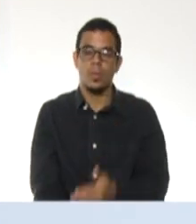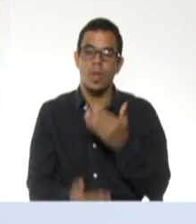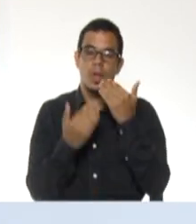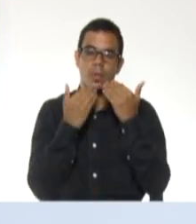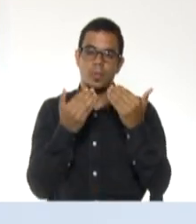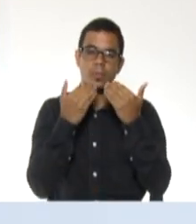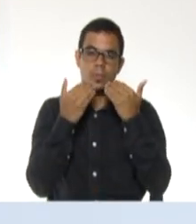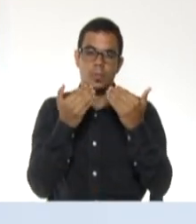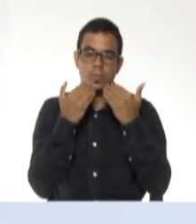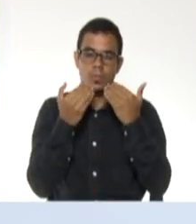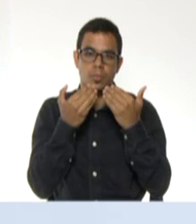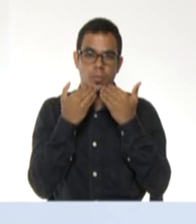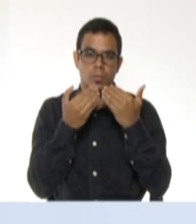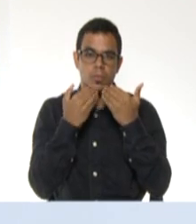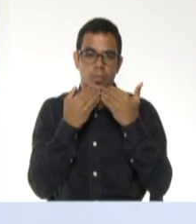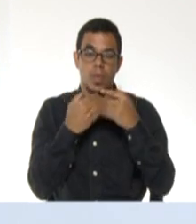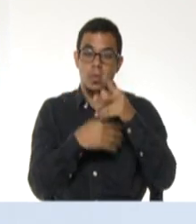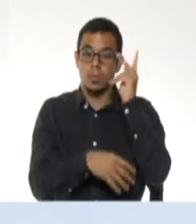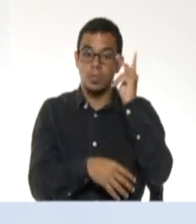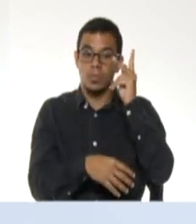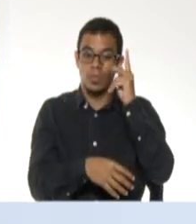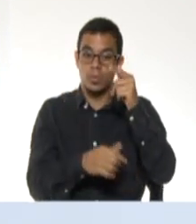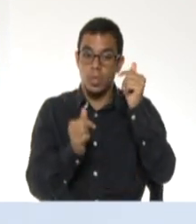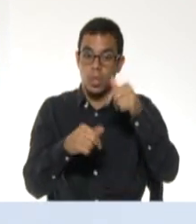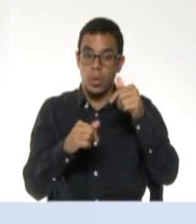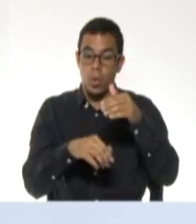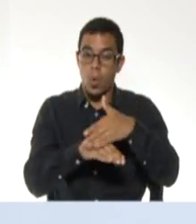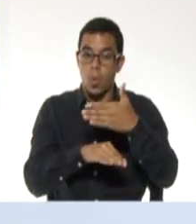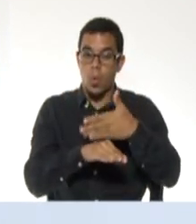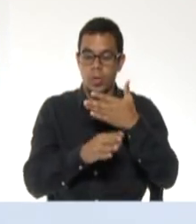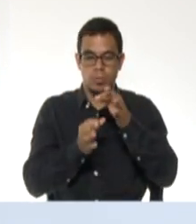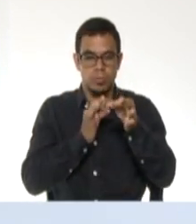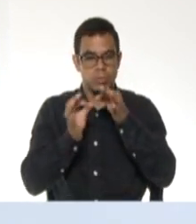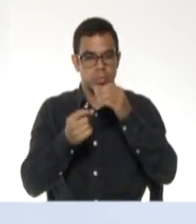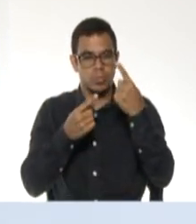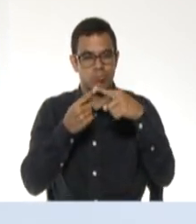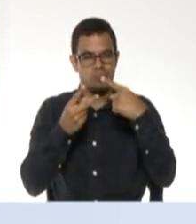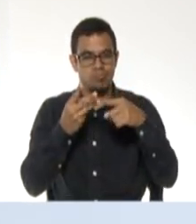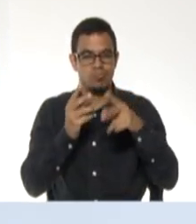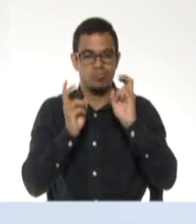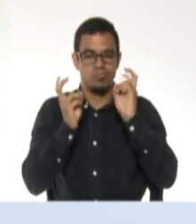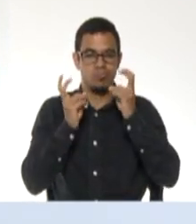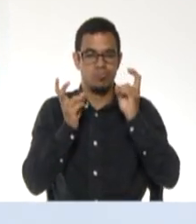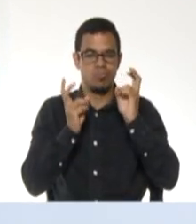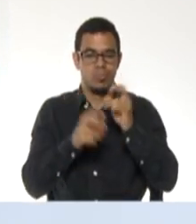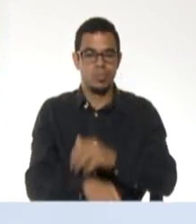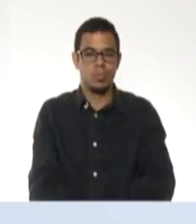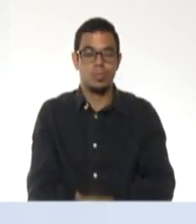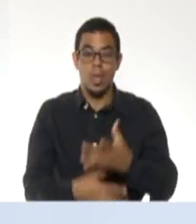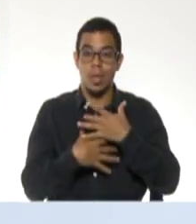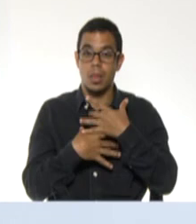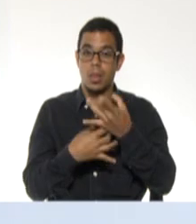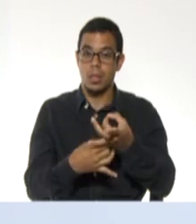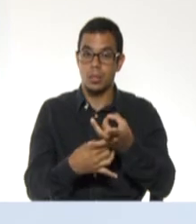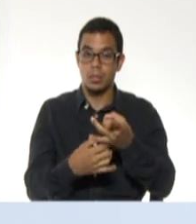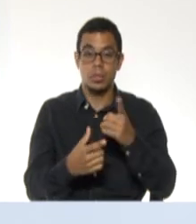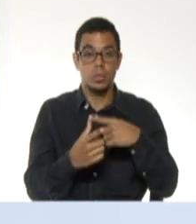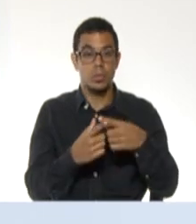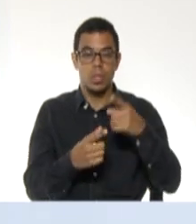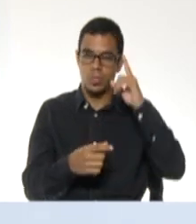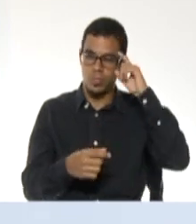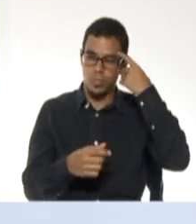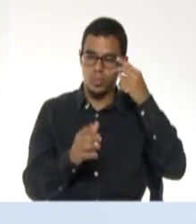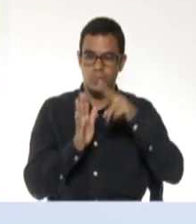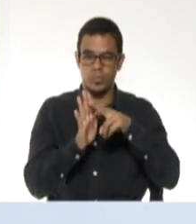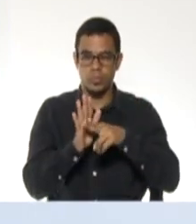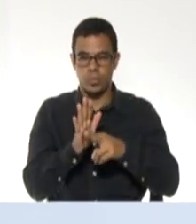Muchísimas gracias a nuestros profesores que nos acompañaron en esta grandiosa tarde. ¿Y qué les parece si recordamos y reforzamos las medidas